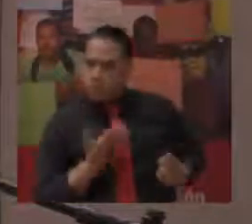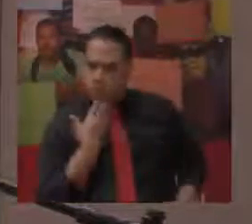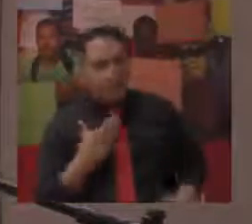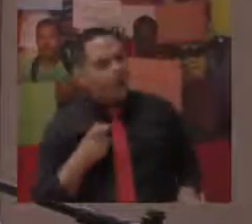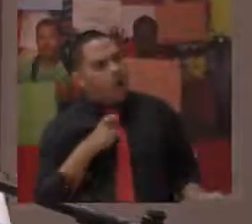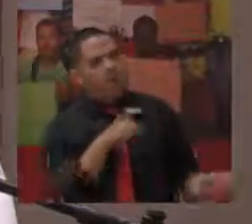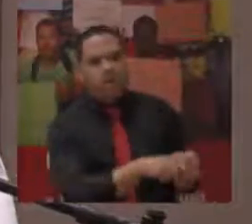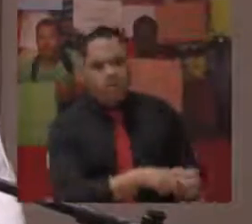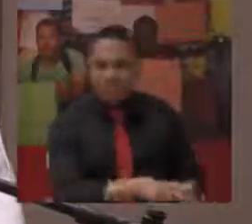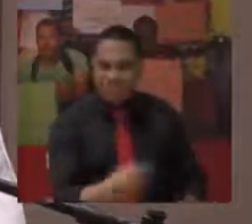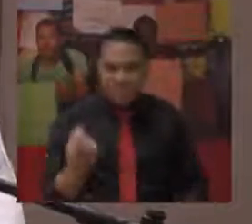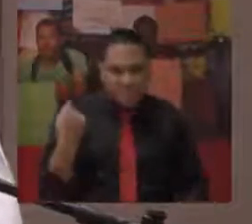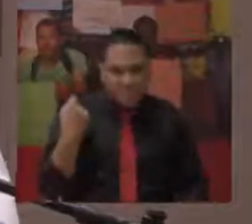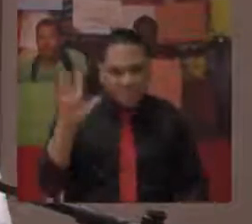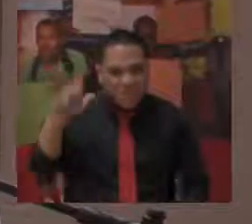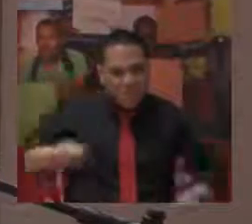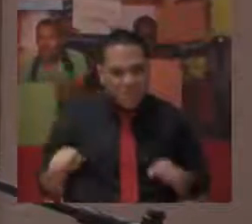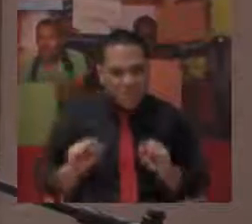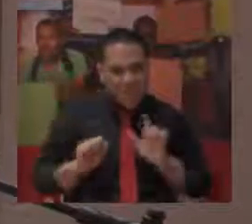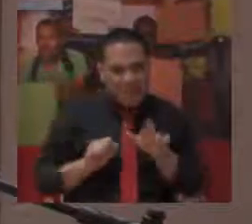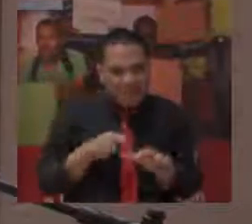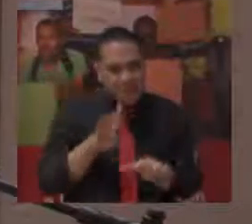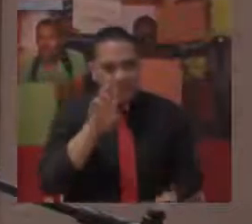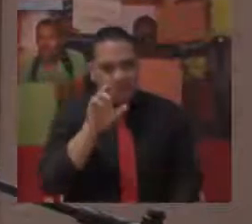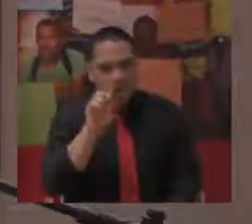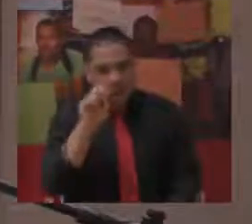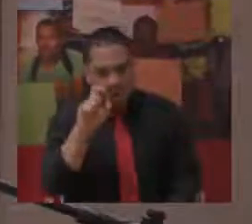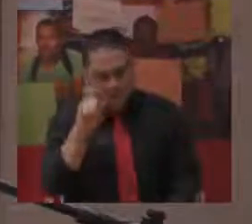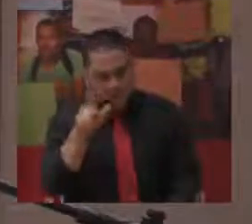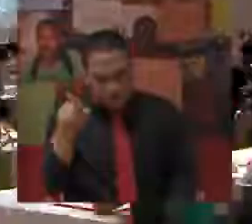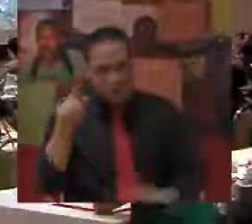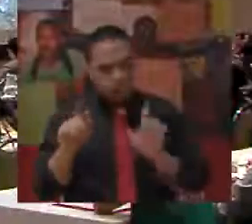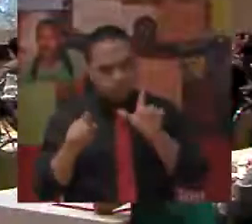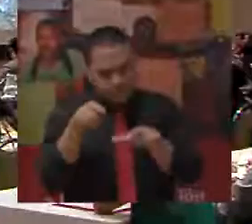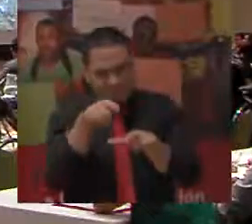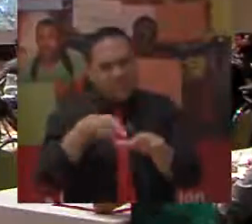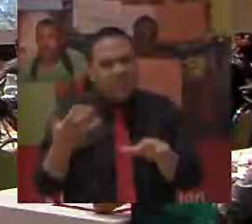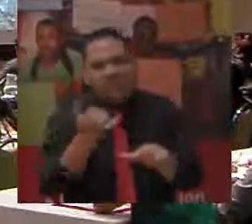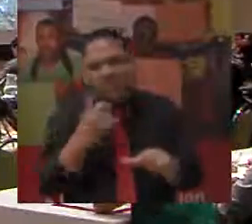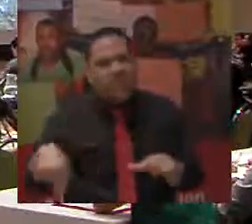semanas en el Bronx, en donde la droga